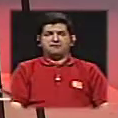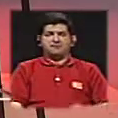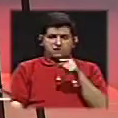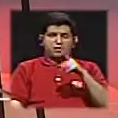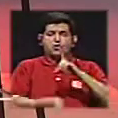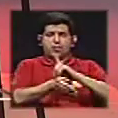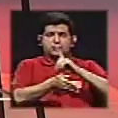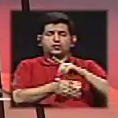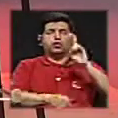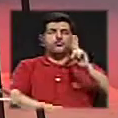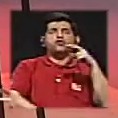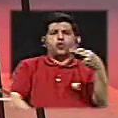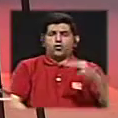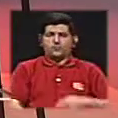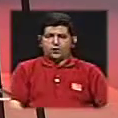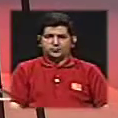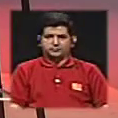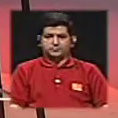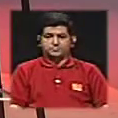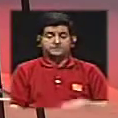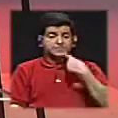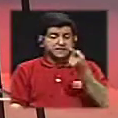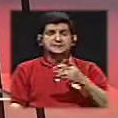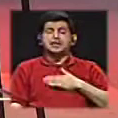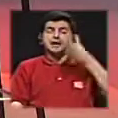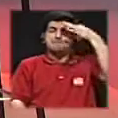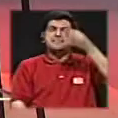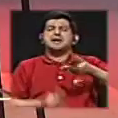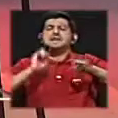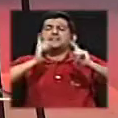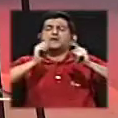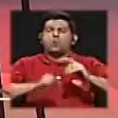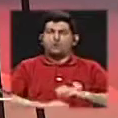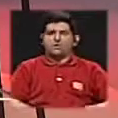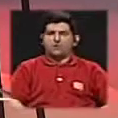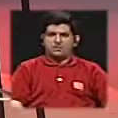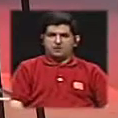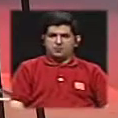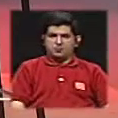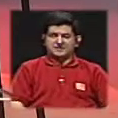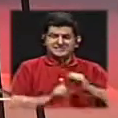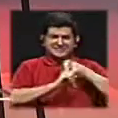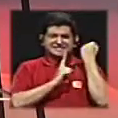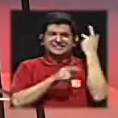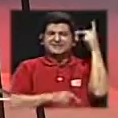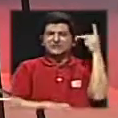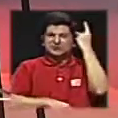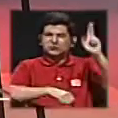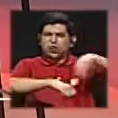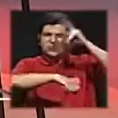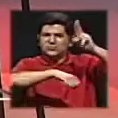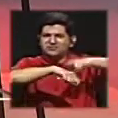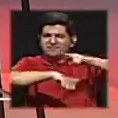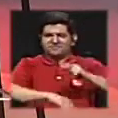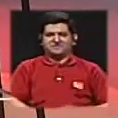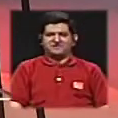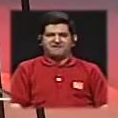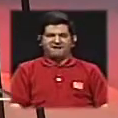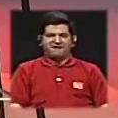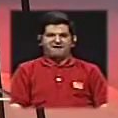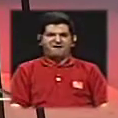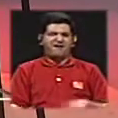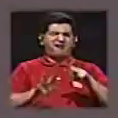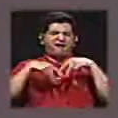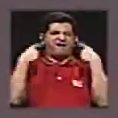con el doctor Hernández para darle mis puntos de vista sobre la situación política nacional, sobre cómo se encontraba